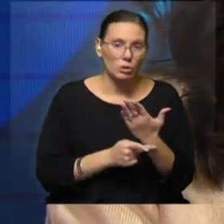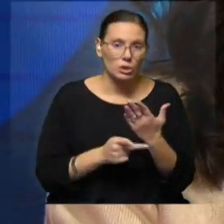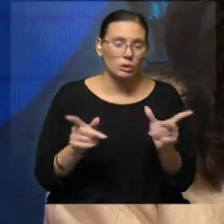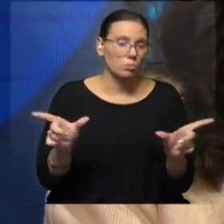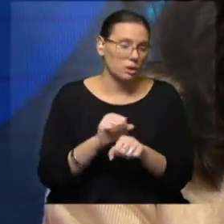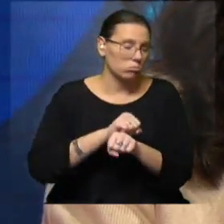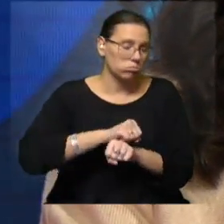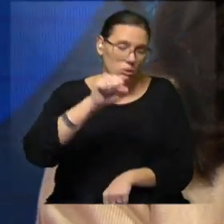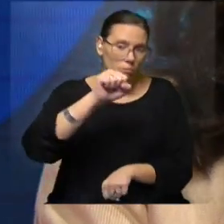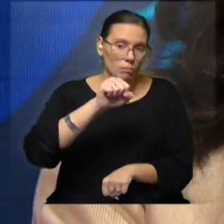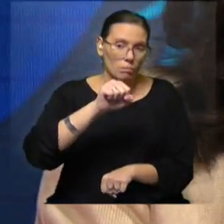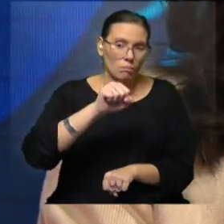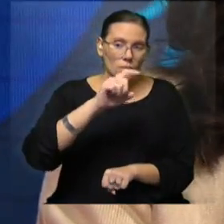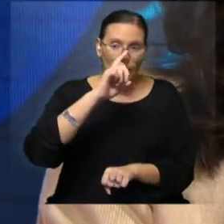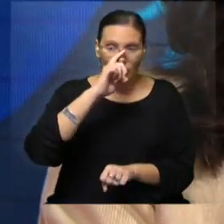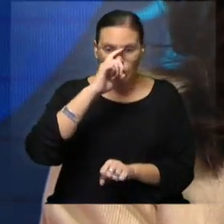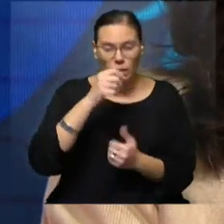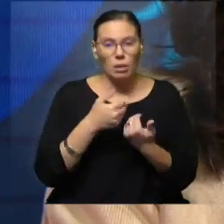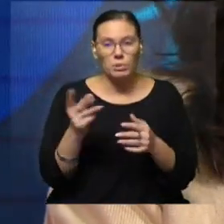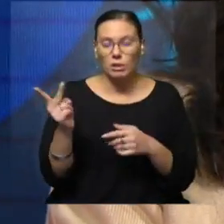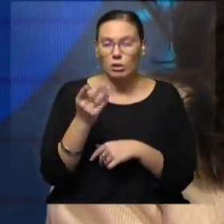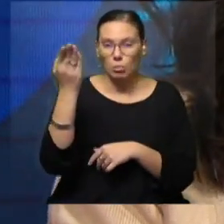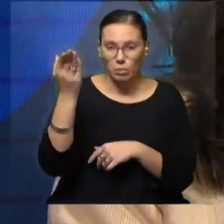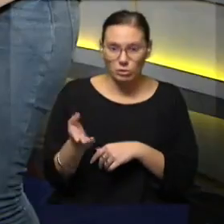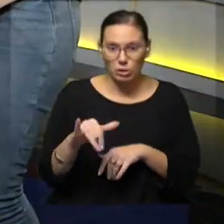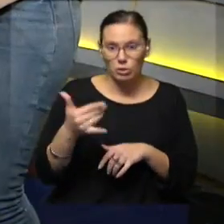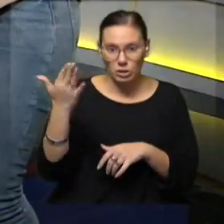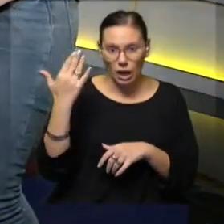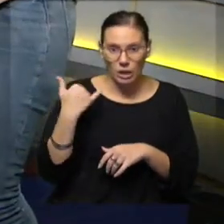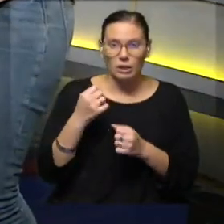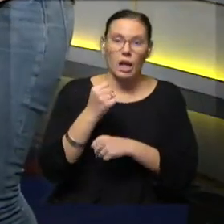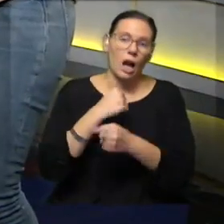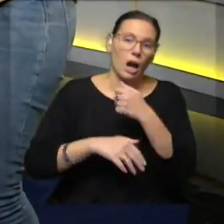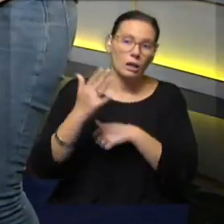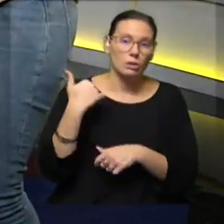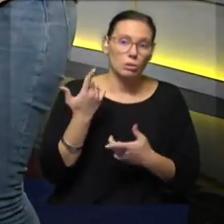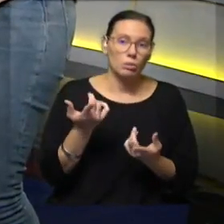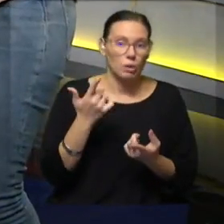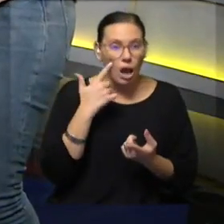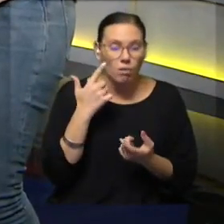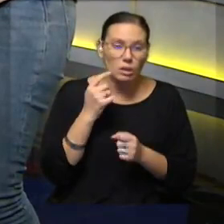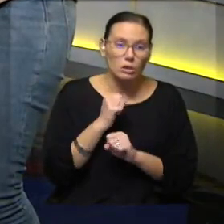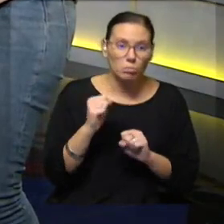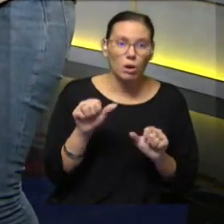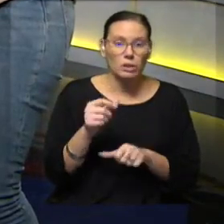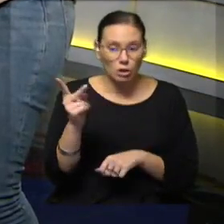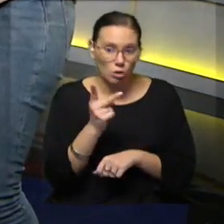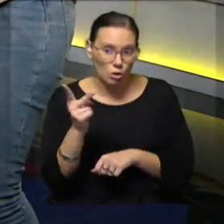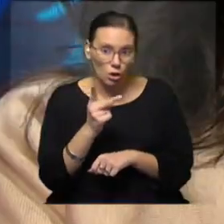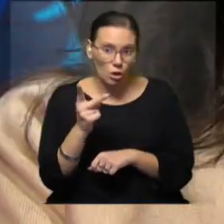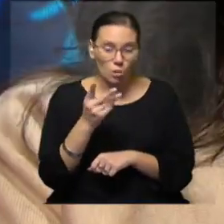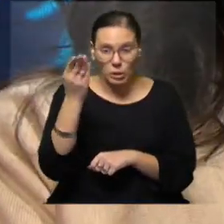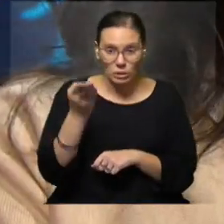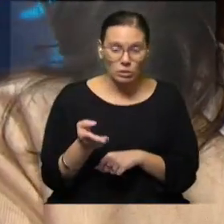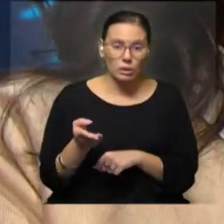graduación final. Y arranca, estos dos personajes yo ya los tenía de hace unos años y dije, bueno, voy a tratar de hacer algo con estos dos.